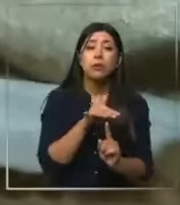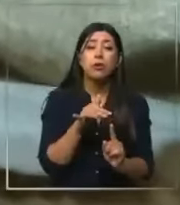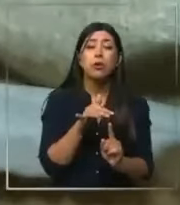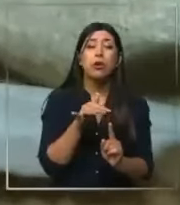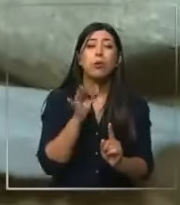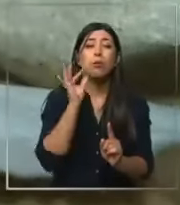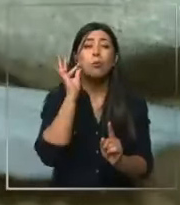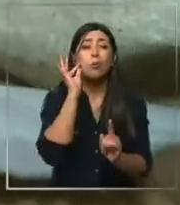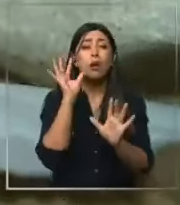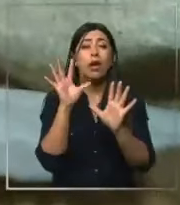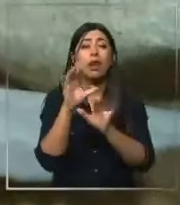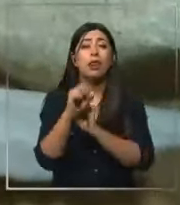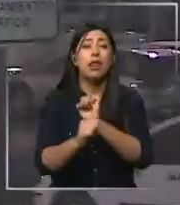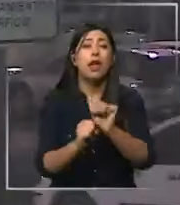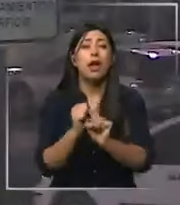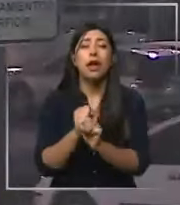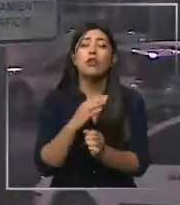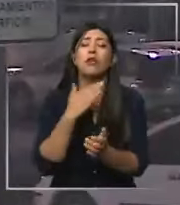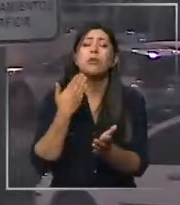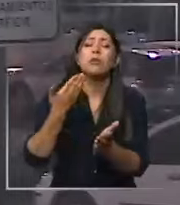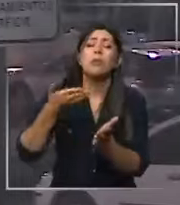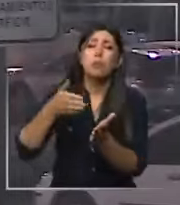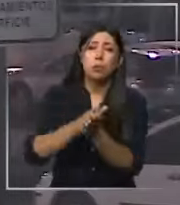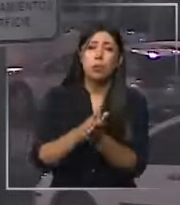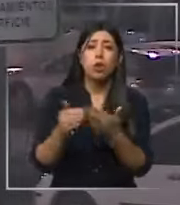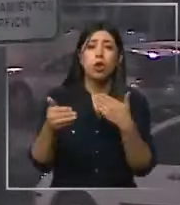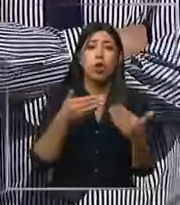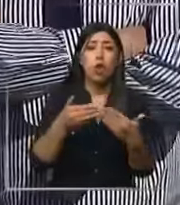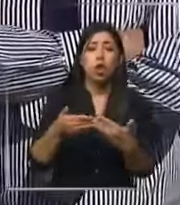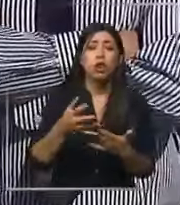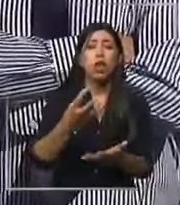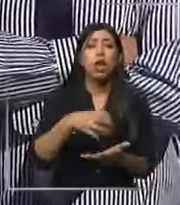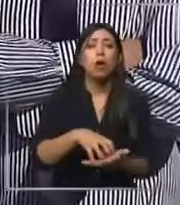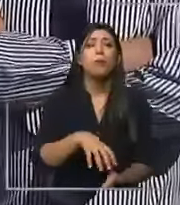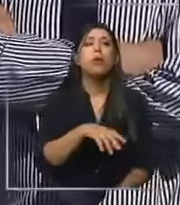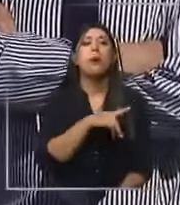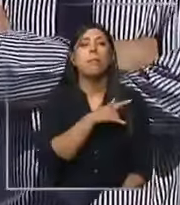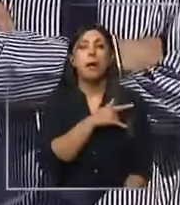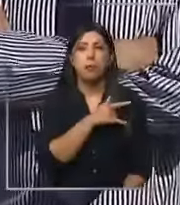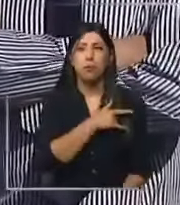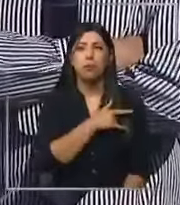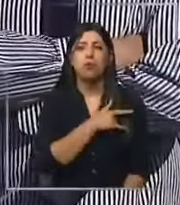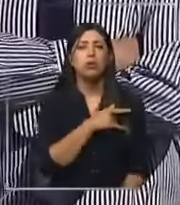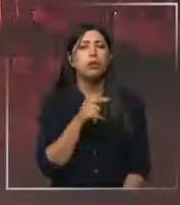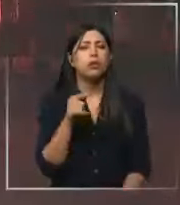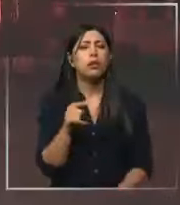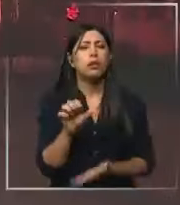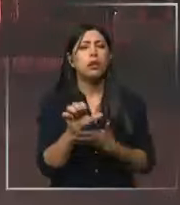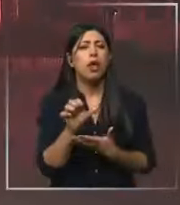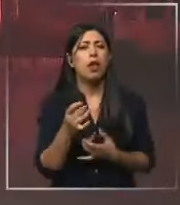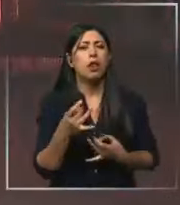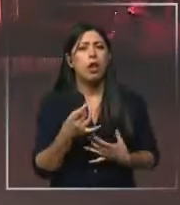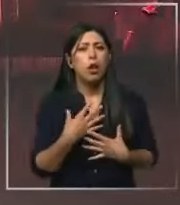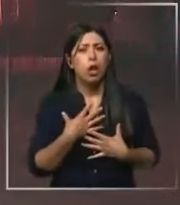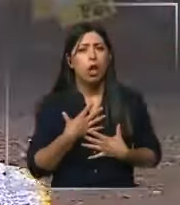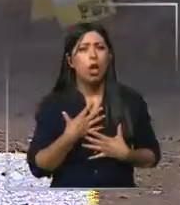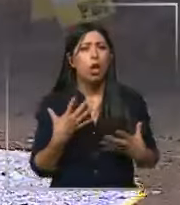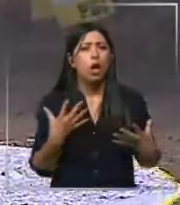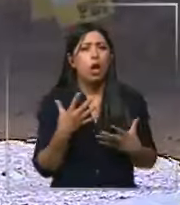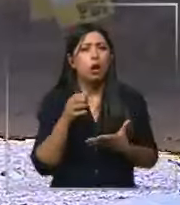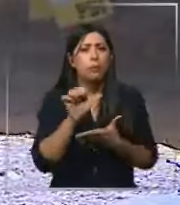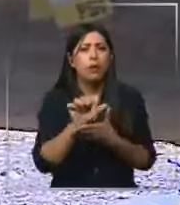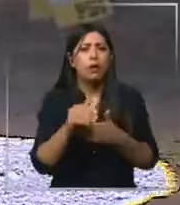de una niña de 10 años en la comuna de Maipú. La muerte de un menor de edad es un dolor de Estado. Y eso significa que la forma en que el Estado se